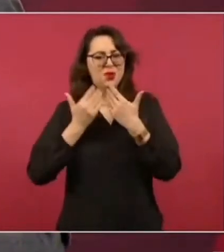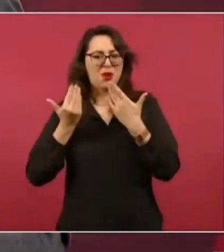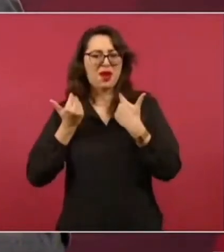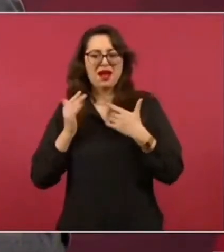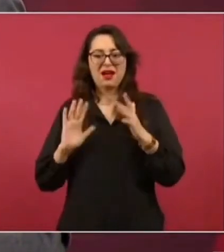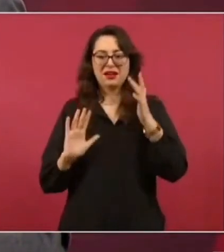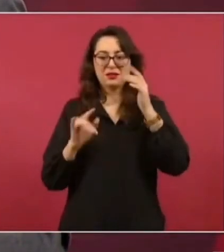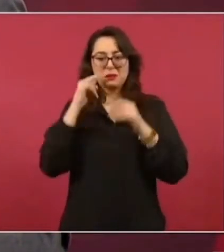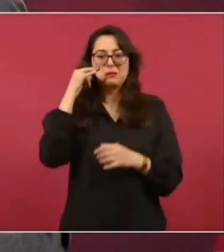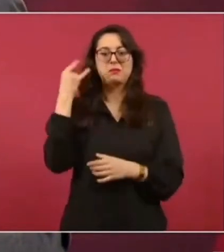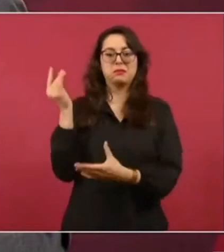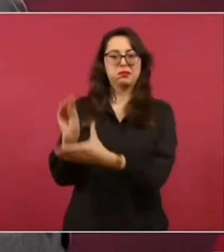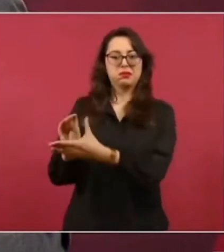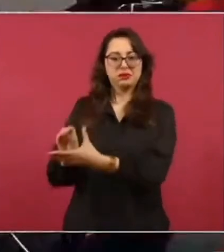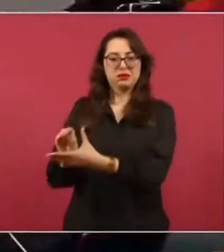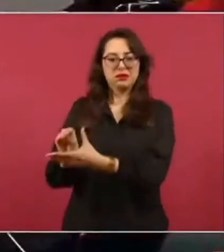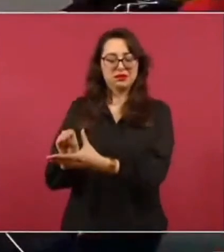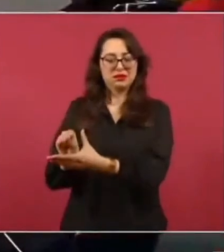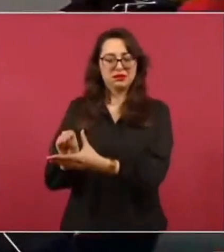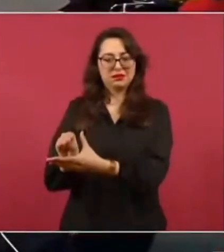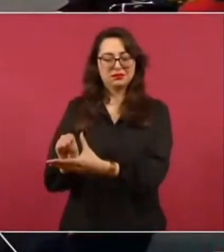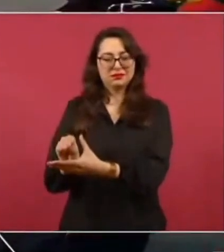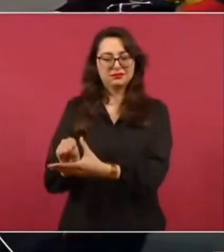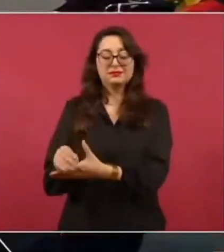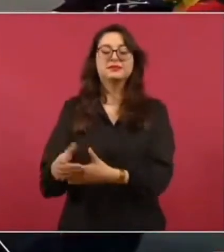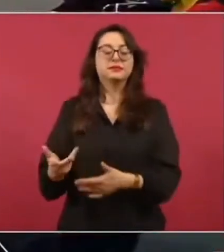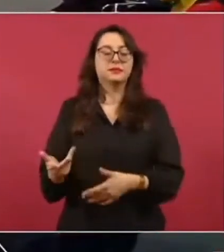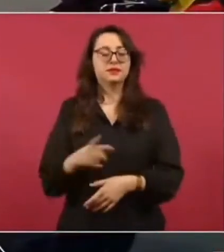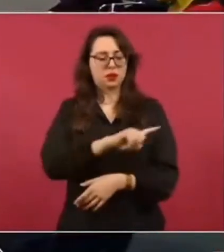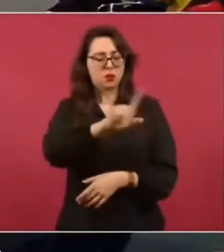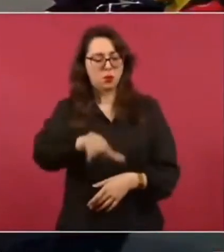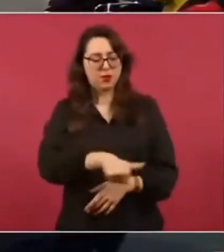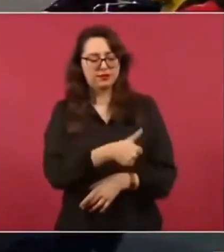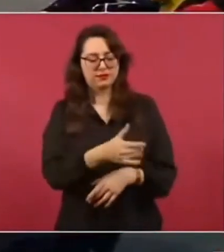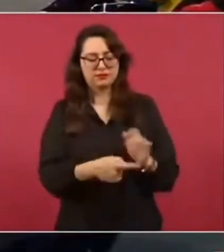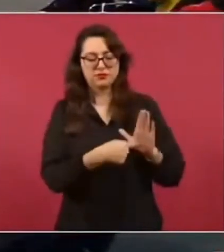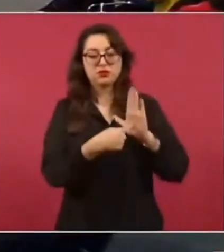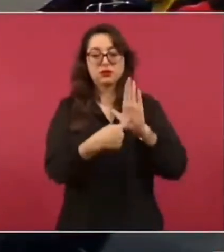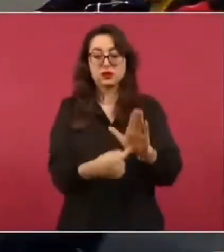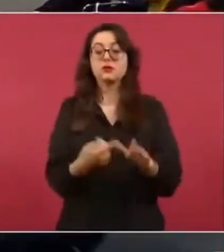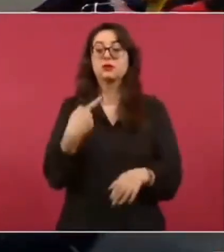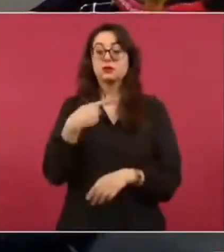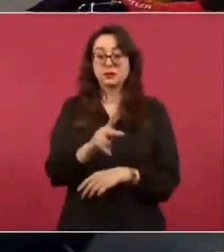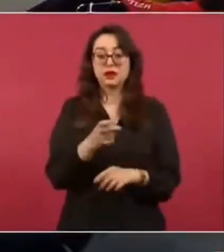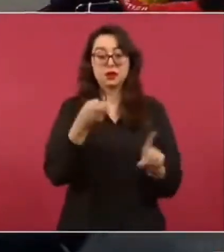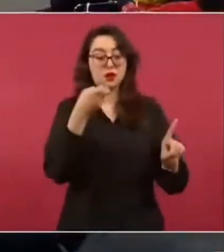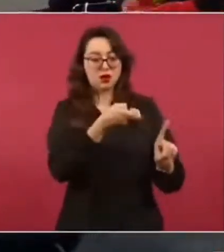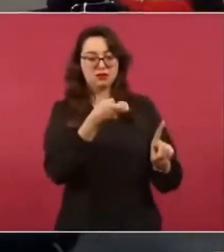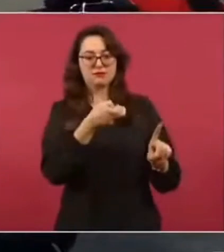Si no lo dejamos para después, pero es un buen discurso,